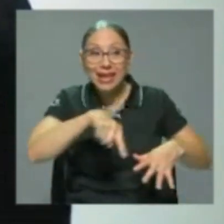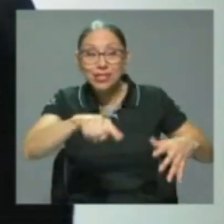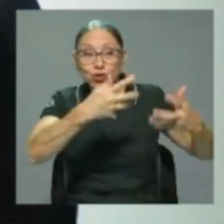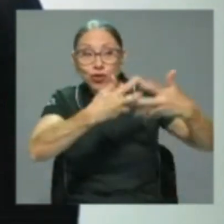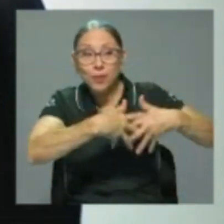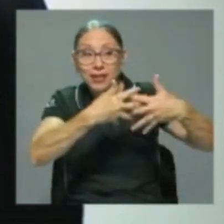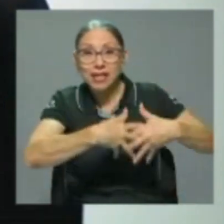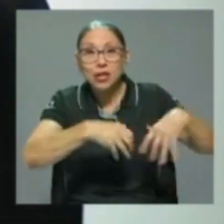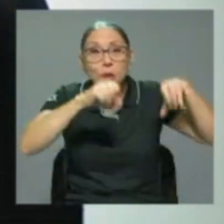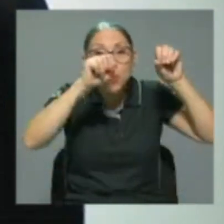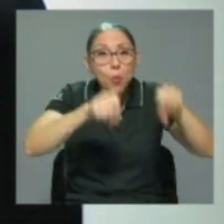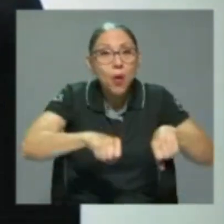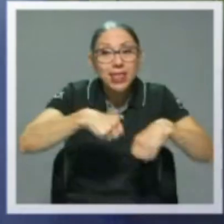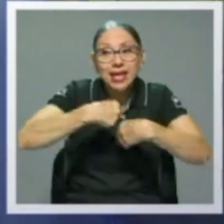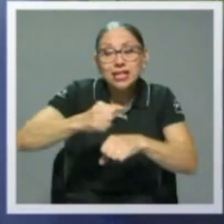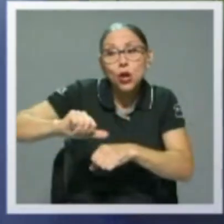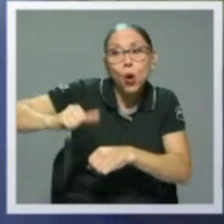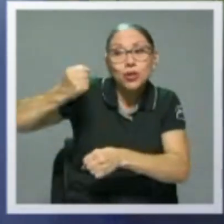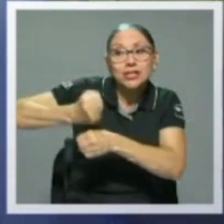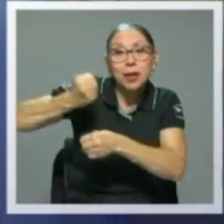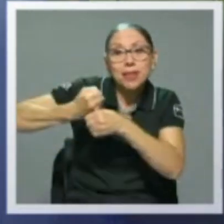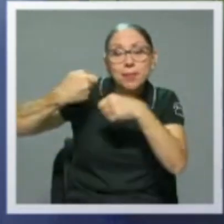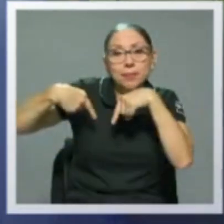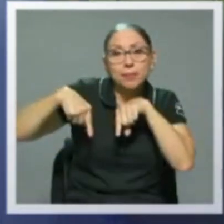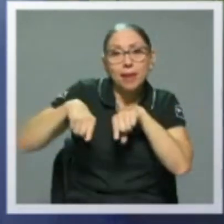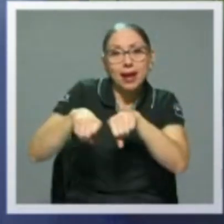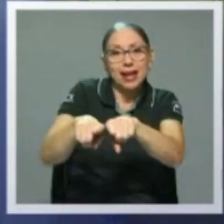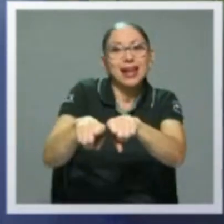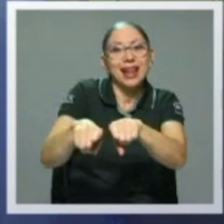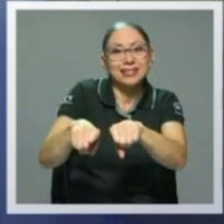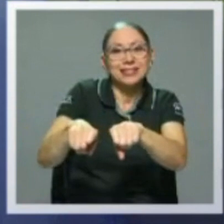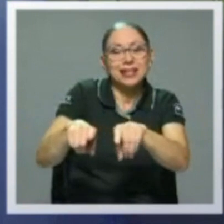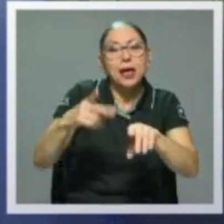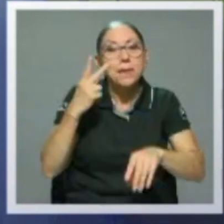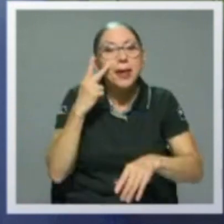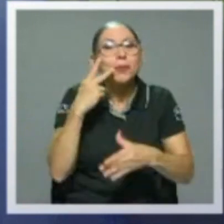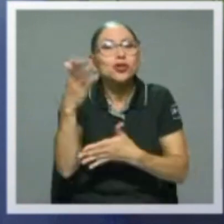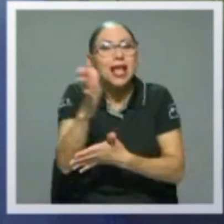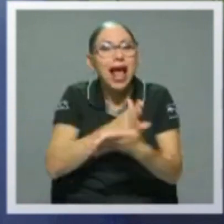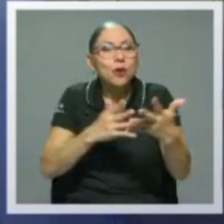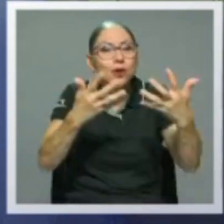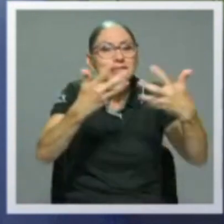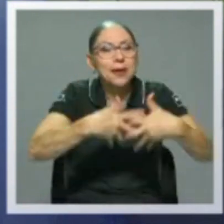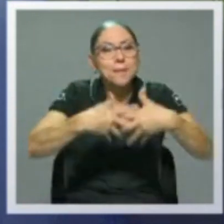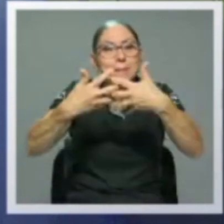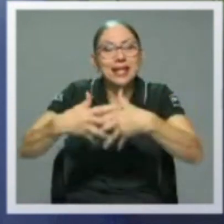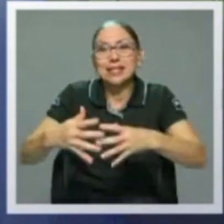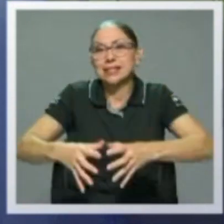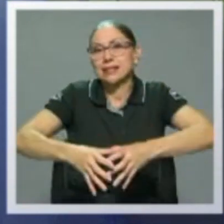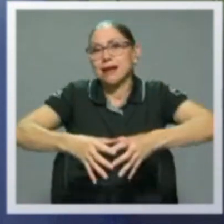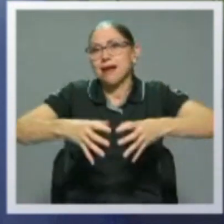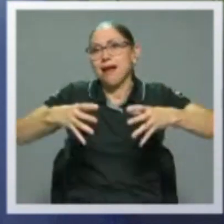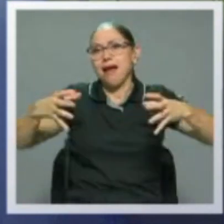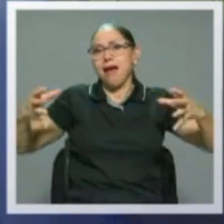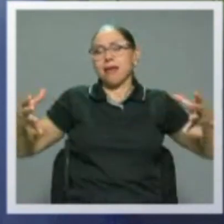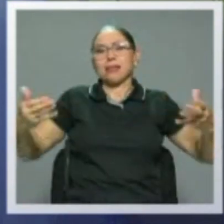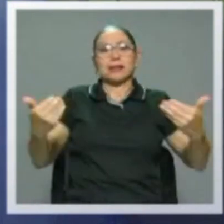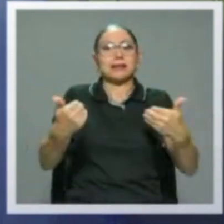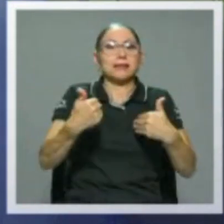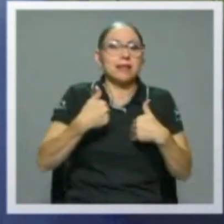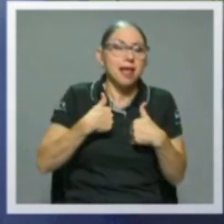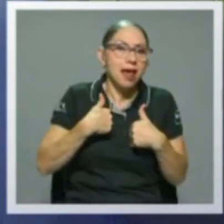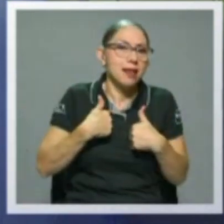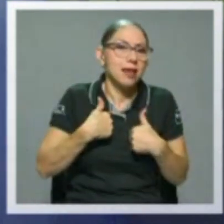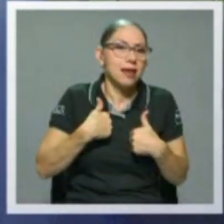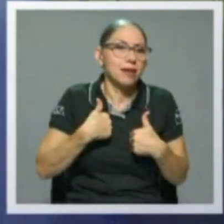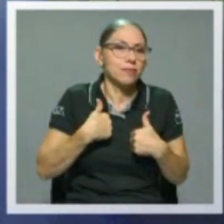actividades paralelas. Bueno, vemos que algunas de estas empresas grandes tienen terminales en